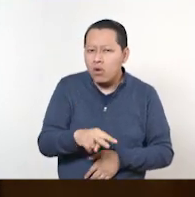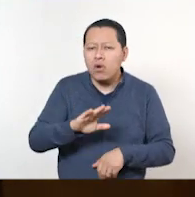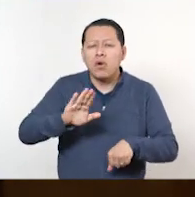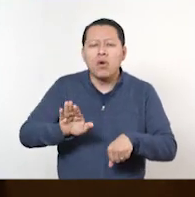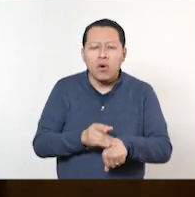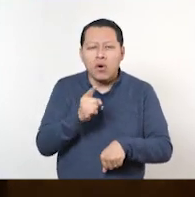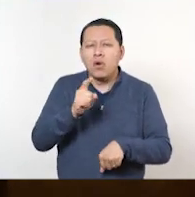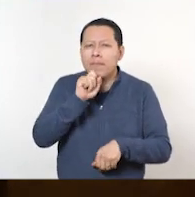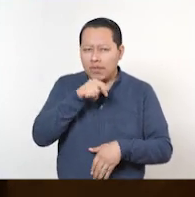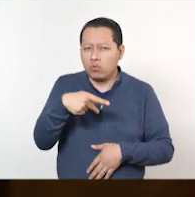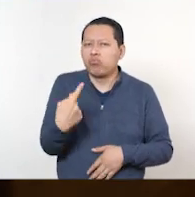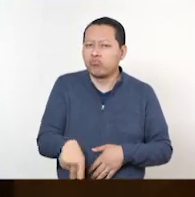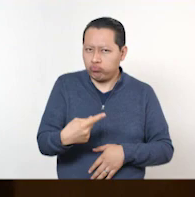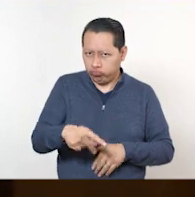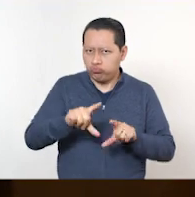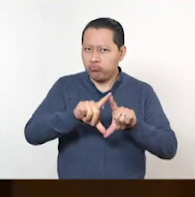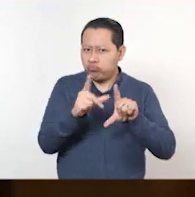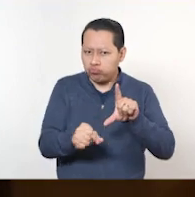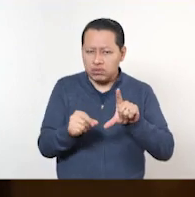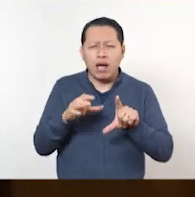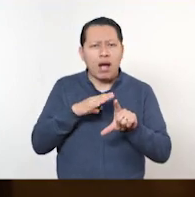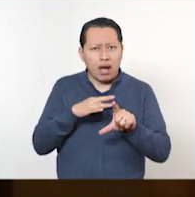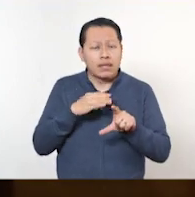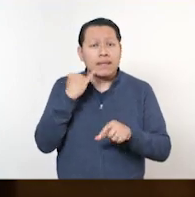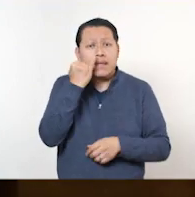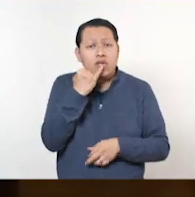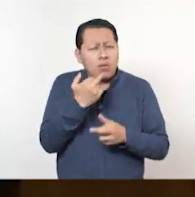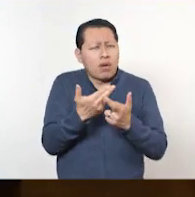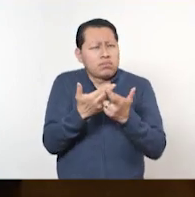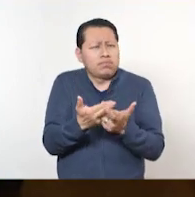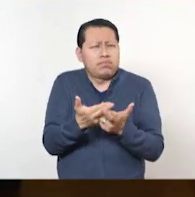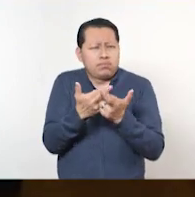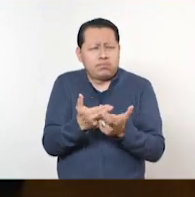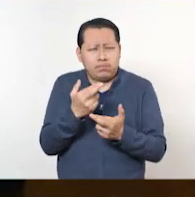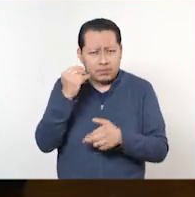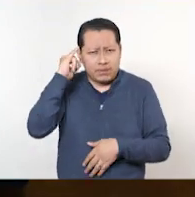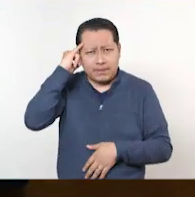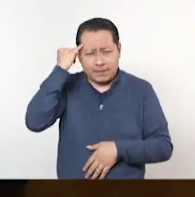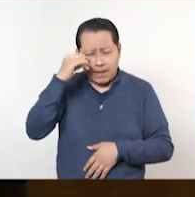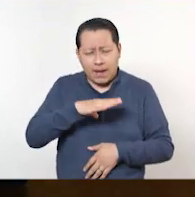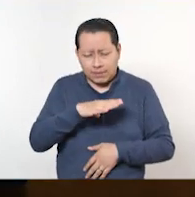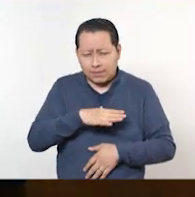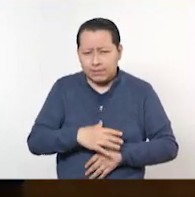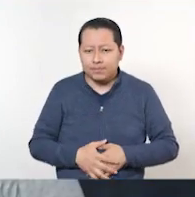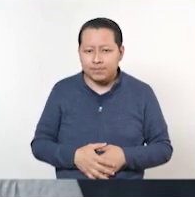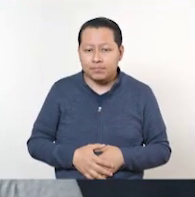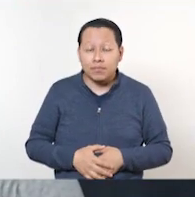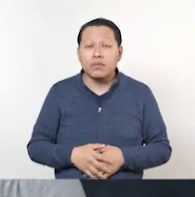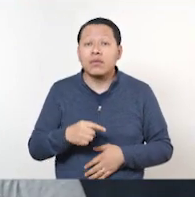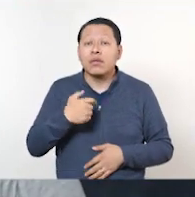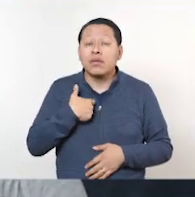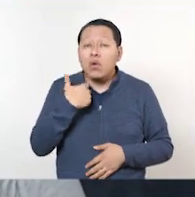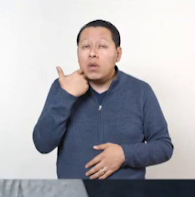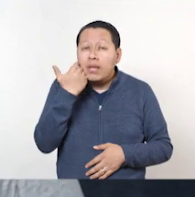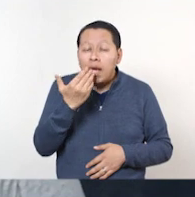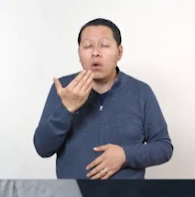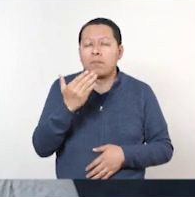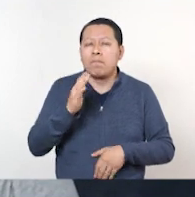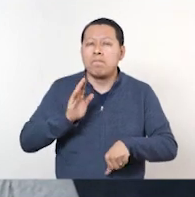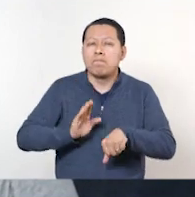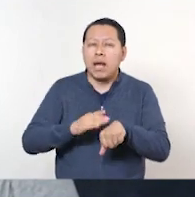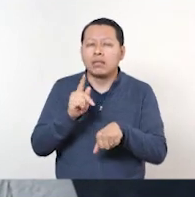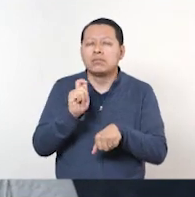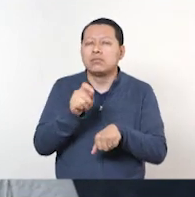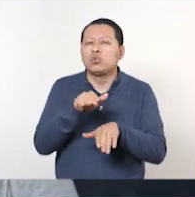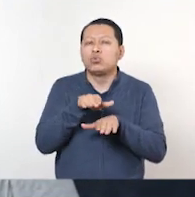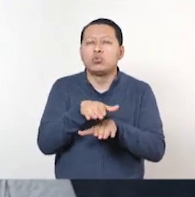México, ya que en nuestro país manejamos muchas lenguas indígenas. A mí me gustaría